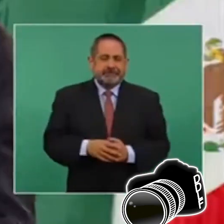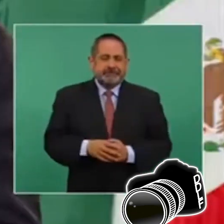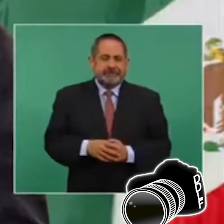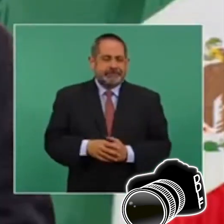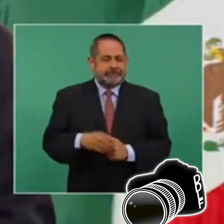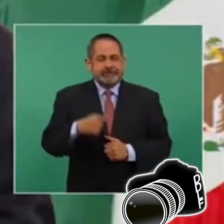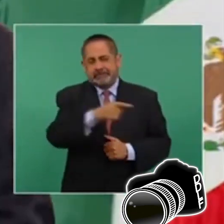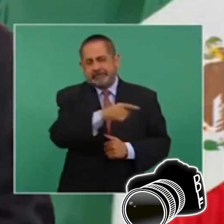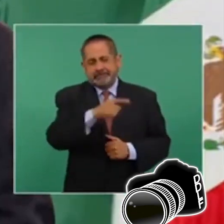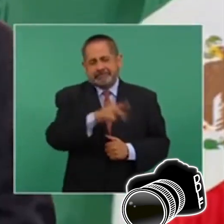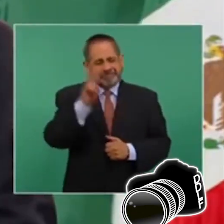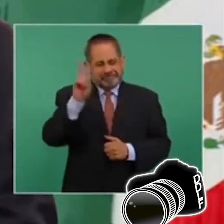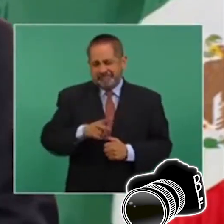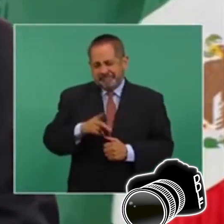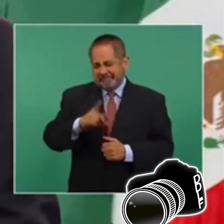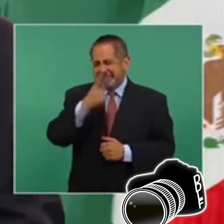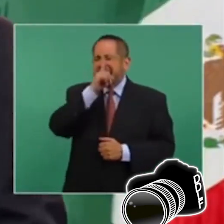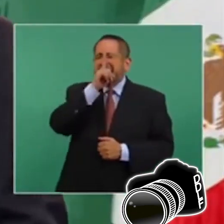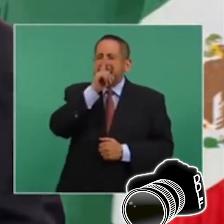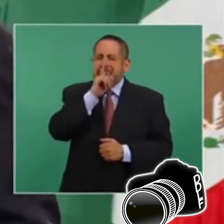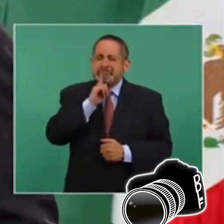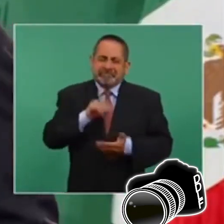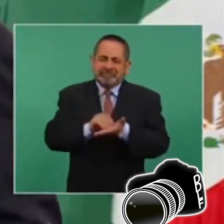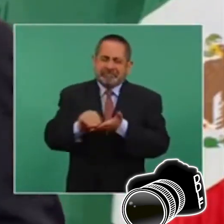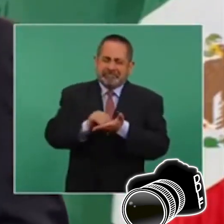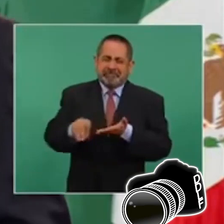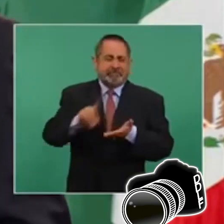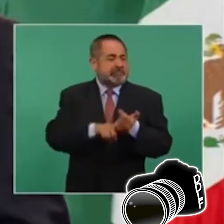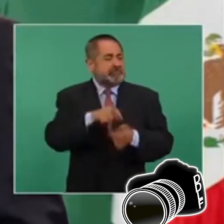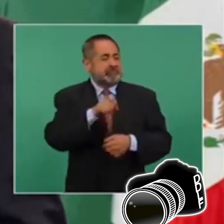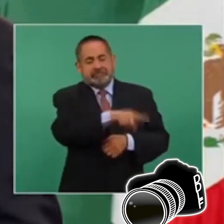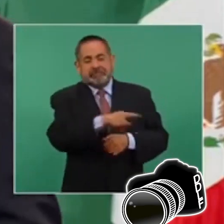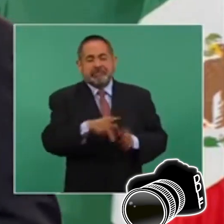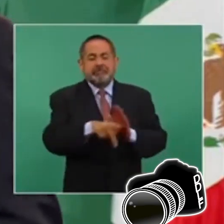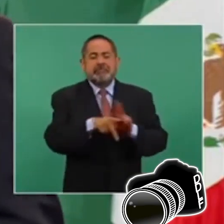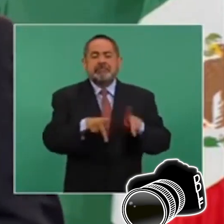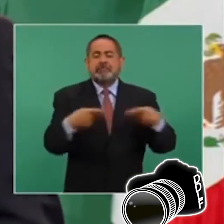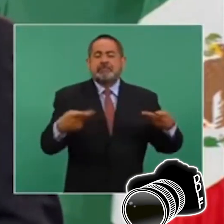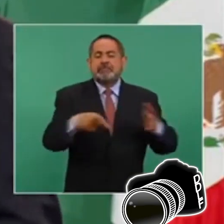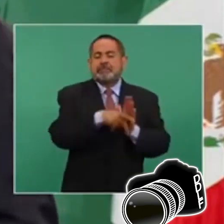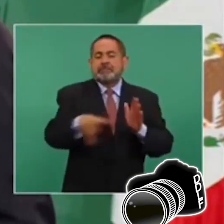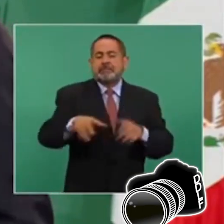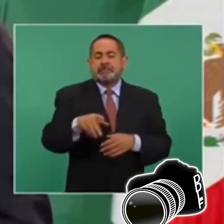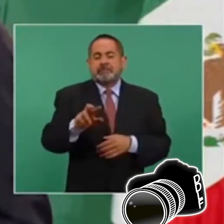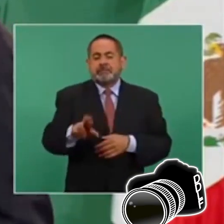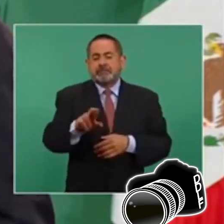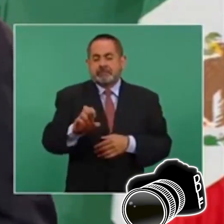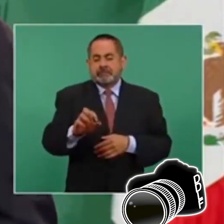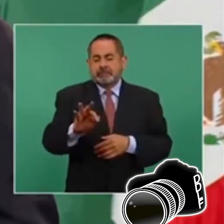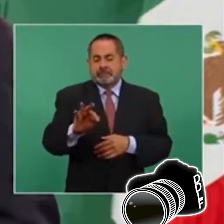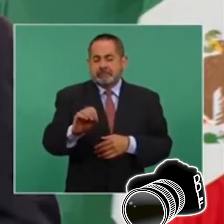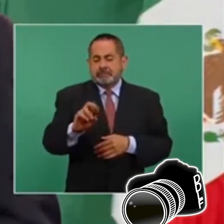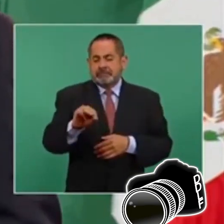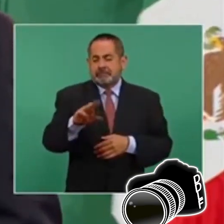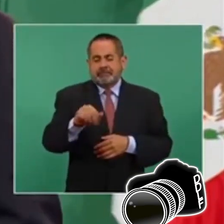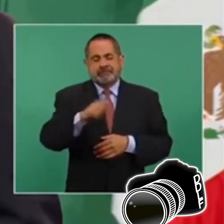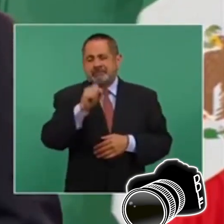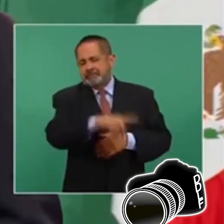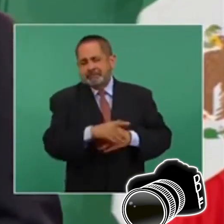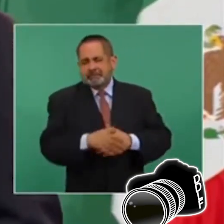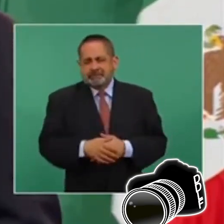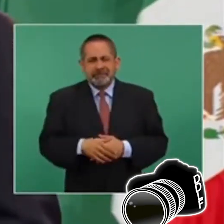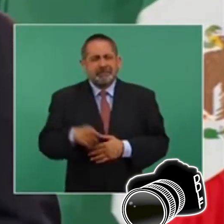una bil calumnia lo del periódico Reforma no hay que